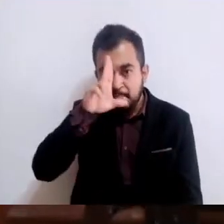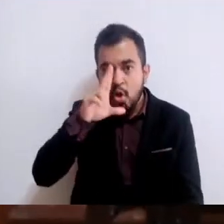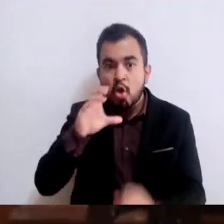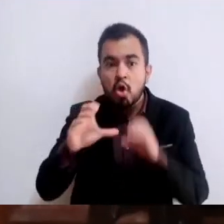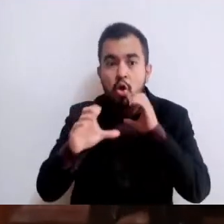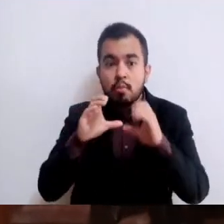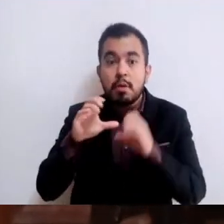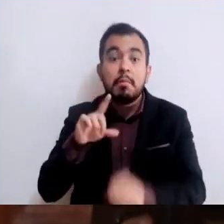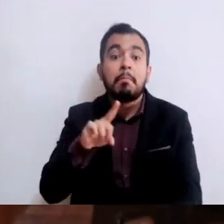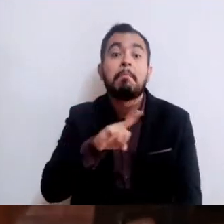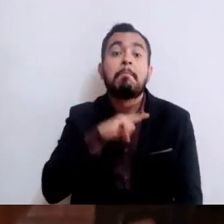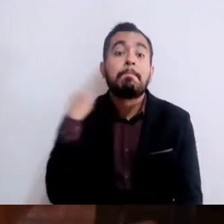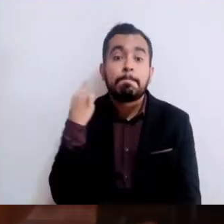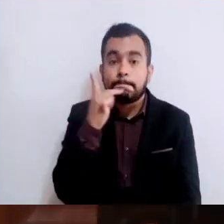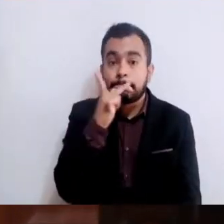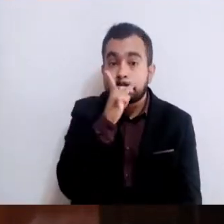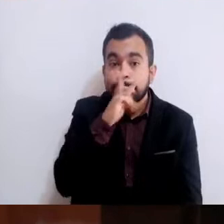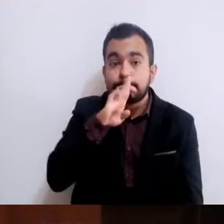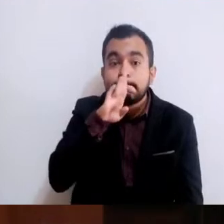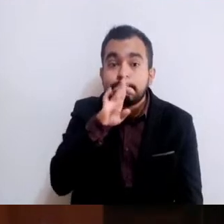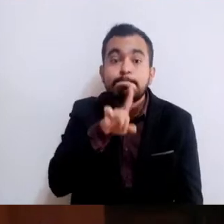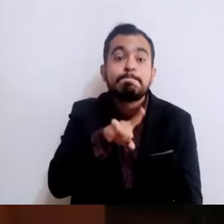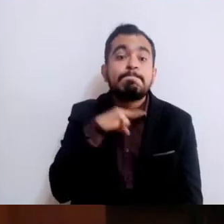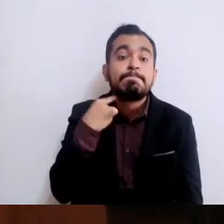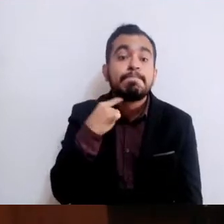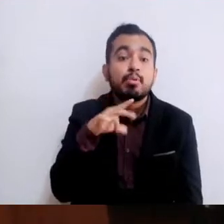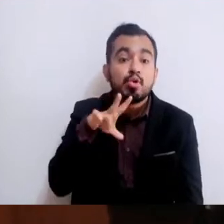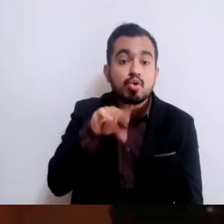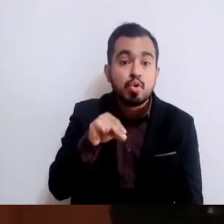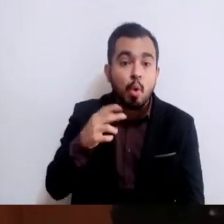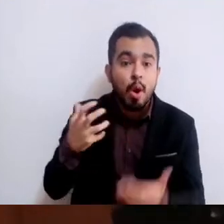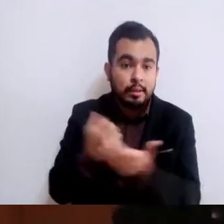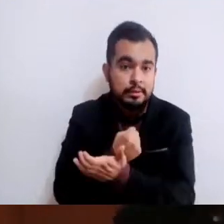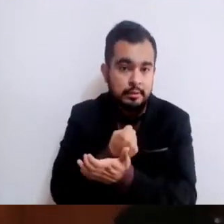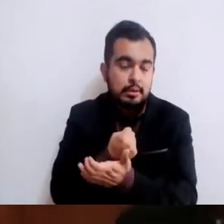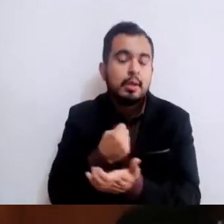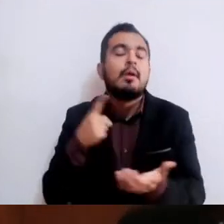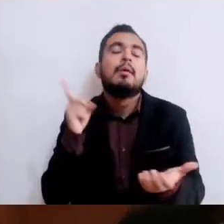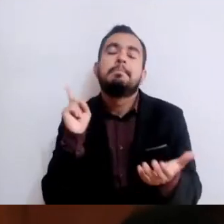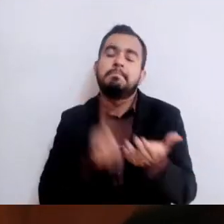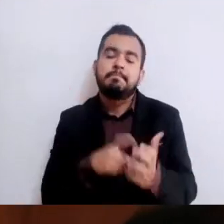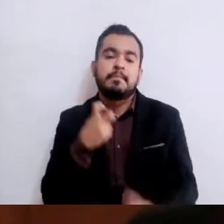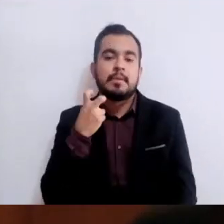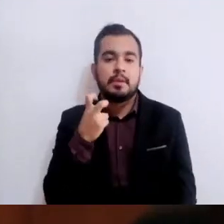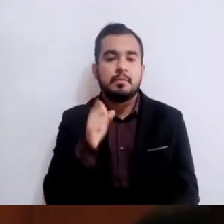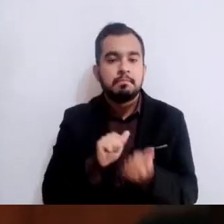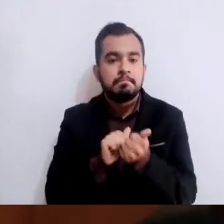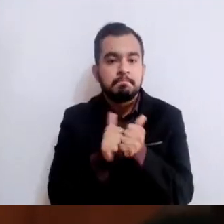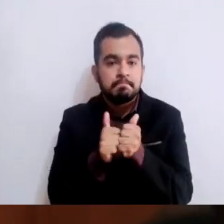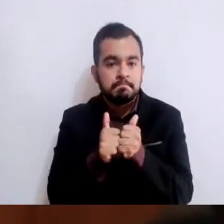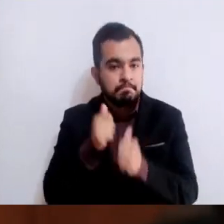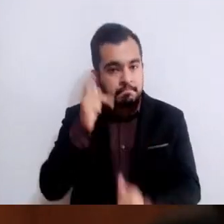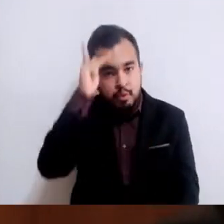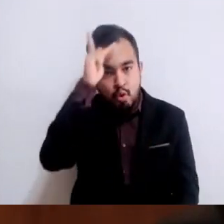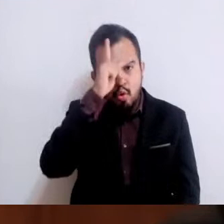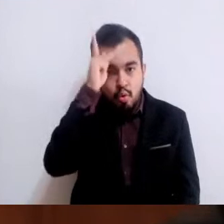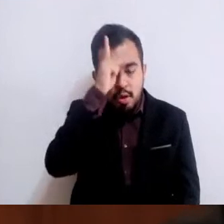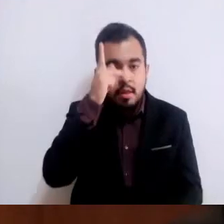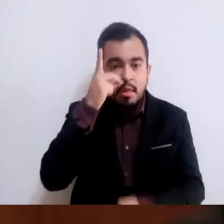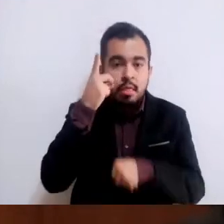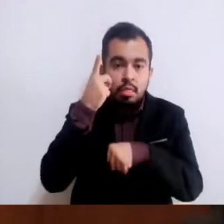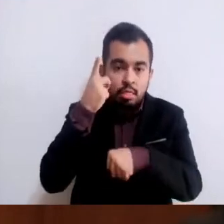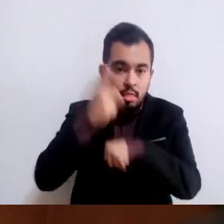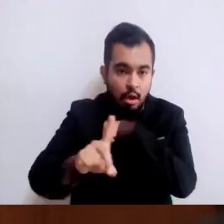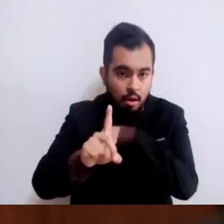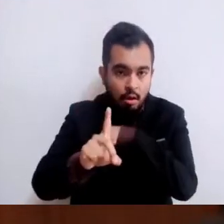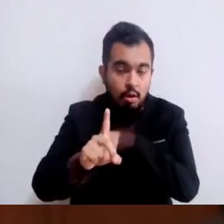progenitor constituye un daño permanente e irreversible en la psique de los hijos. Es por ello que